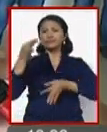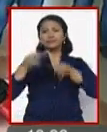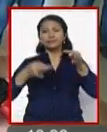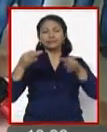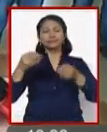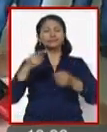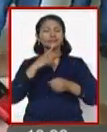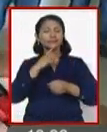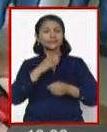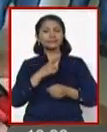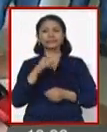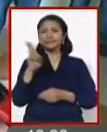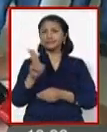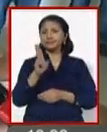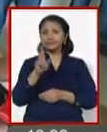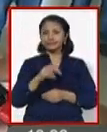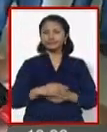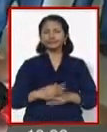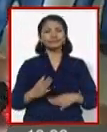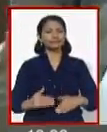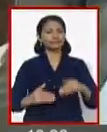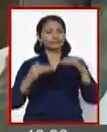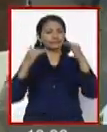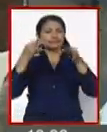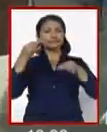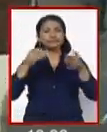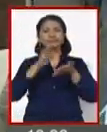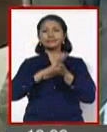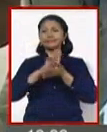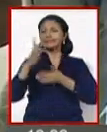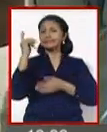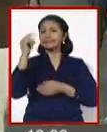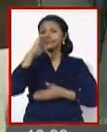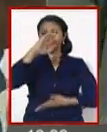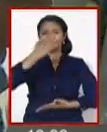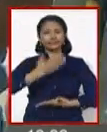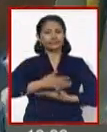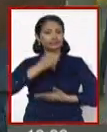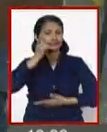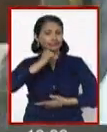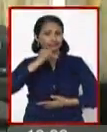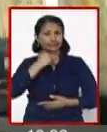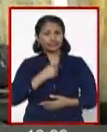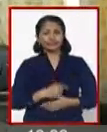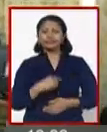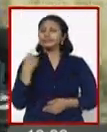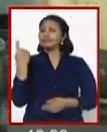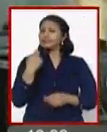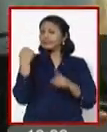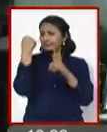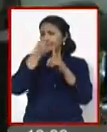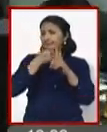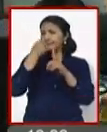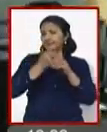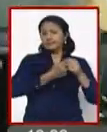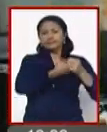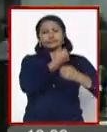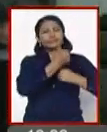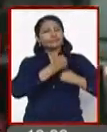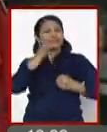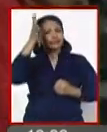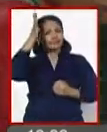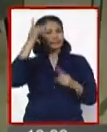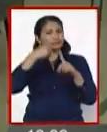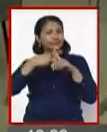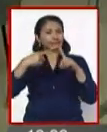juez aplique la equidad en justicia. Según el testimonio del hijo de la detenida, eran constantes las agresiones que sufría su